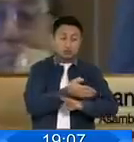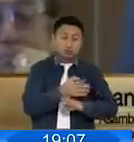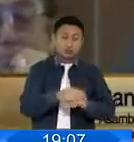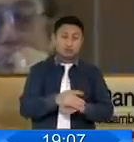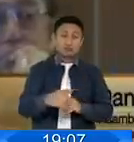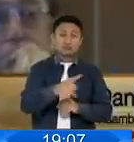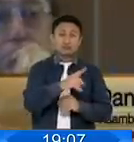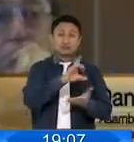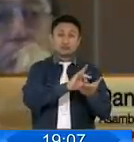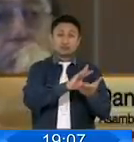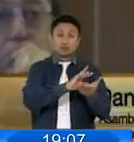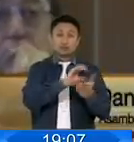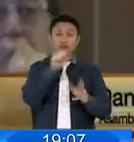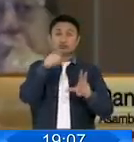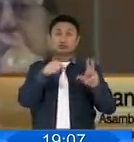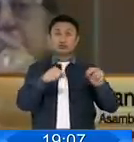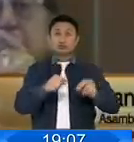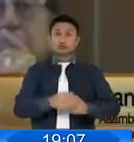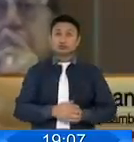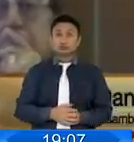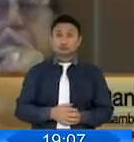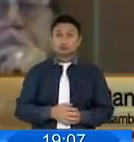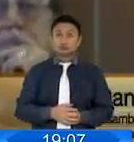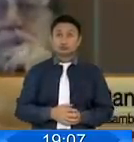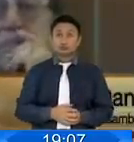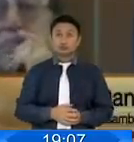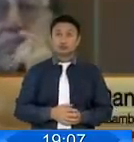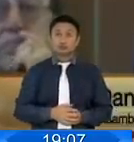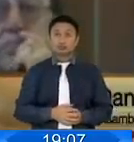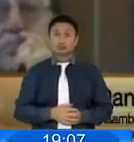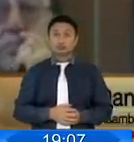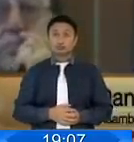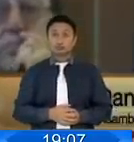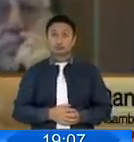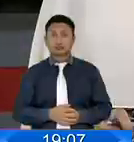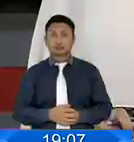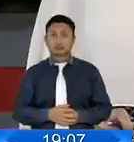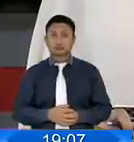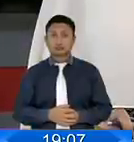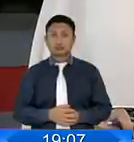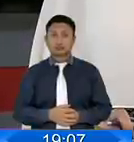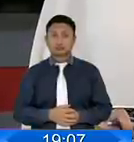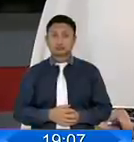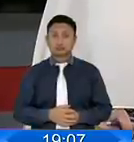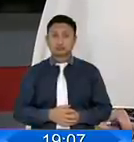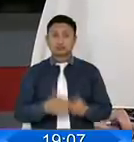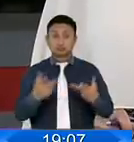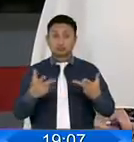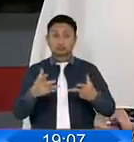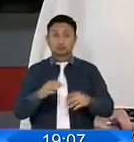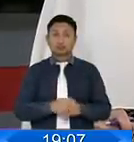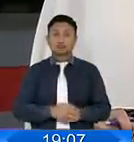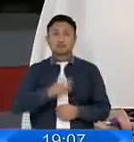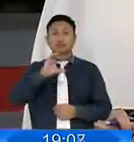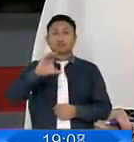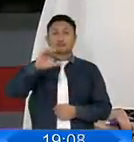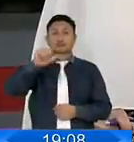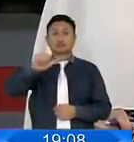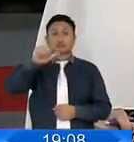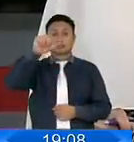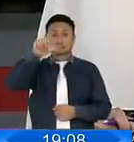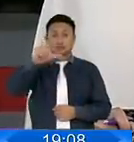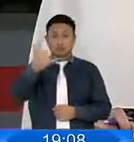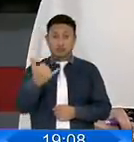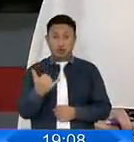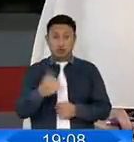legislador. Poder judicial, informó Carolina Basante. Además, el Consejo de Administración Legislativa CAL resolvió suspender